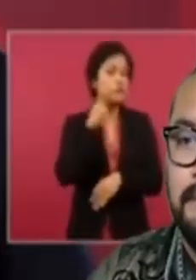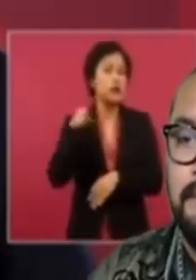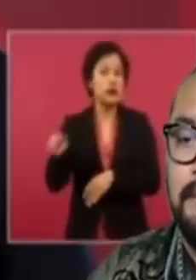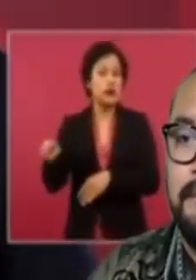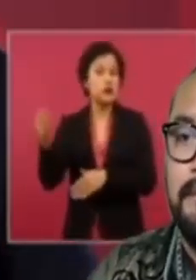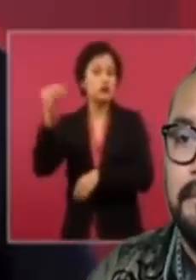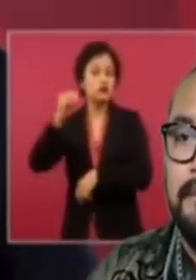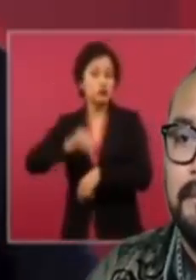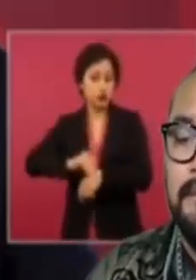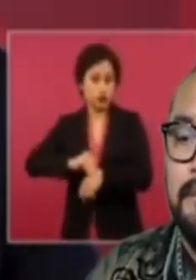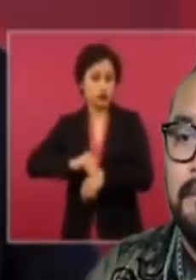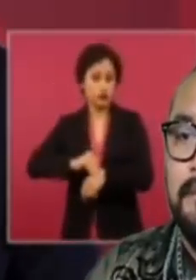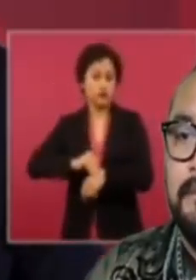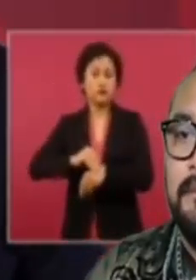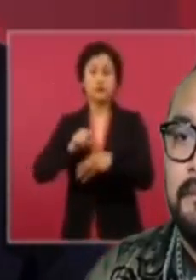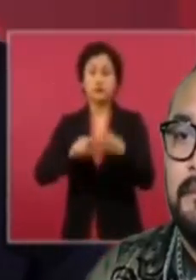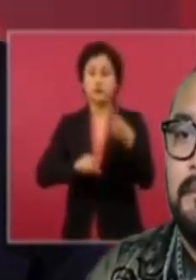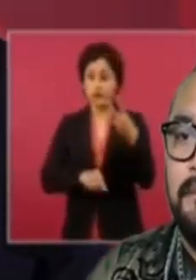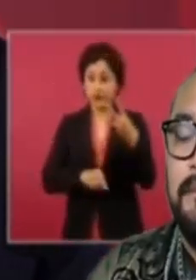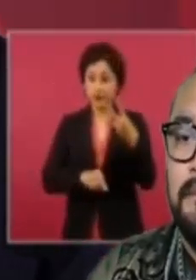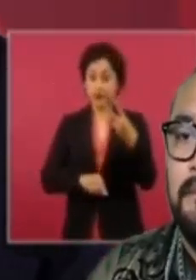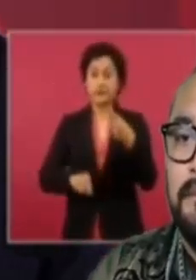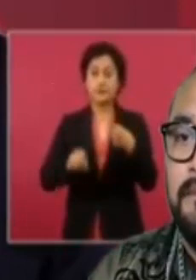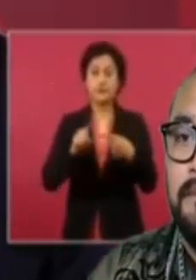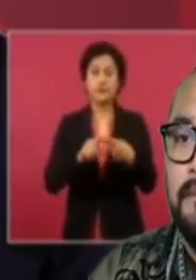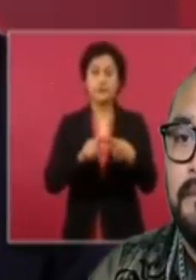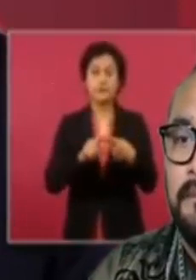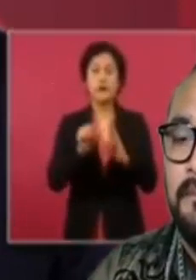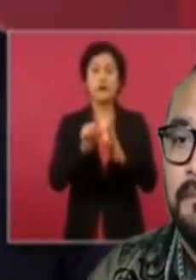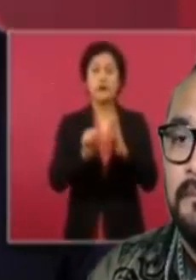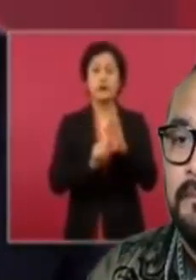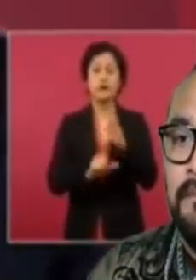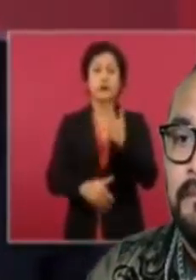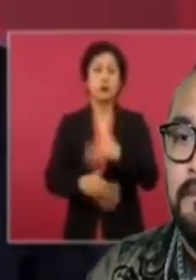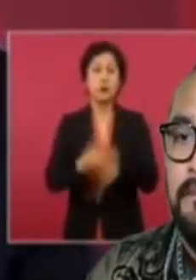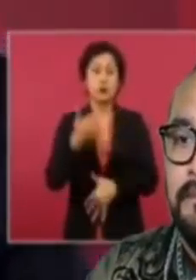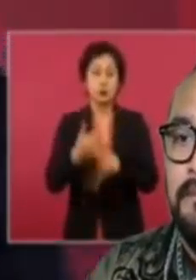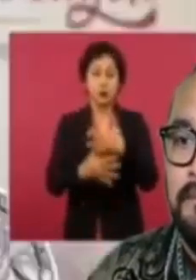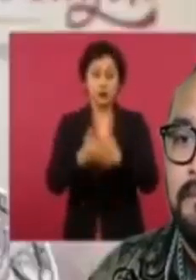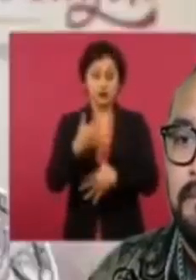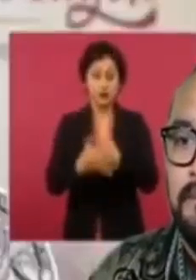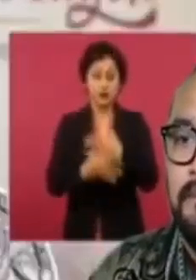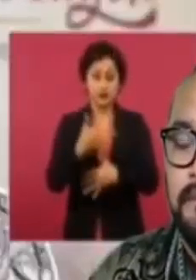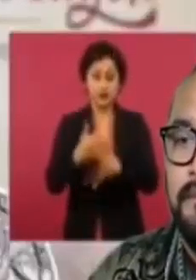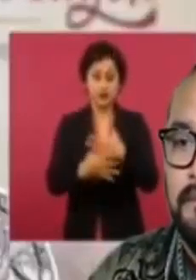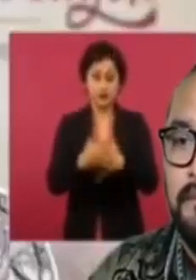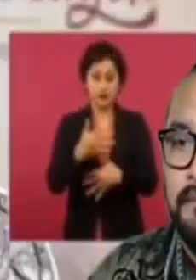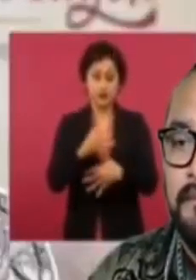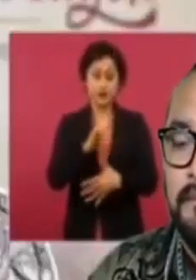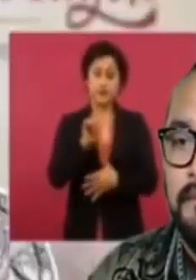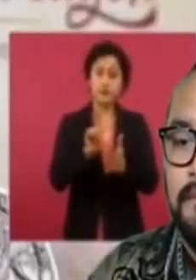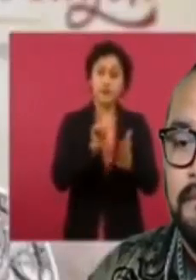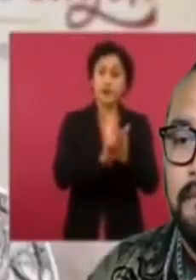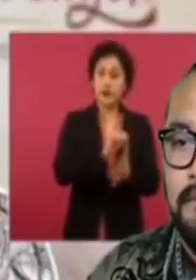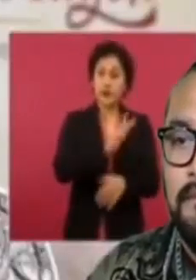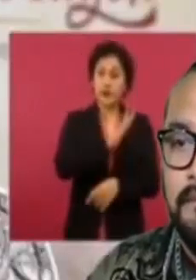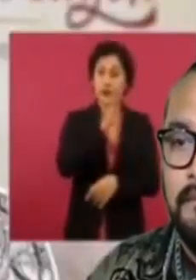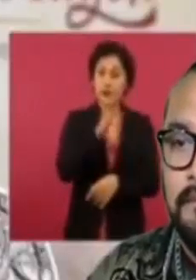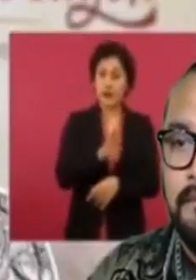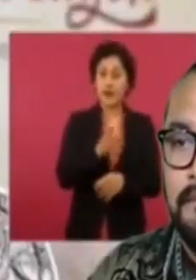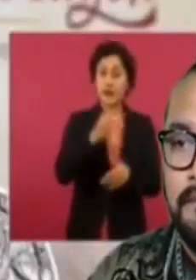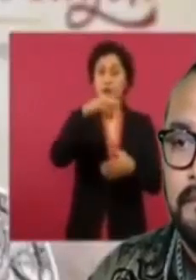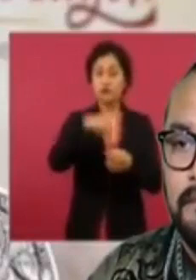son este tres puntos el artículo 15 de la Ley General de proceso electorales